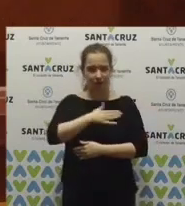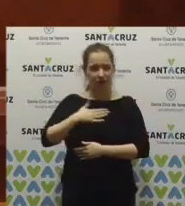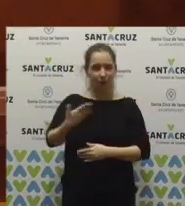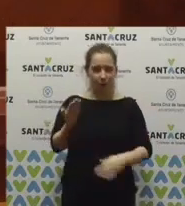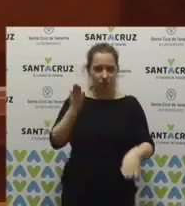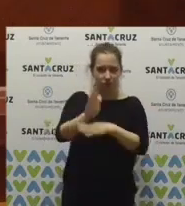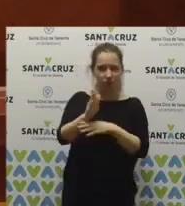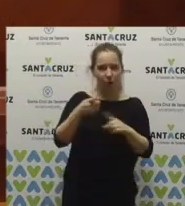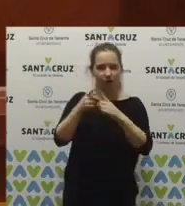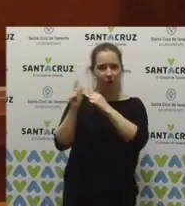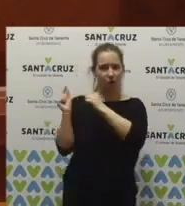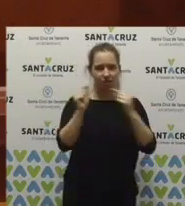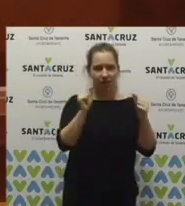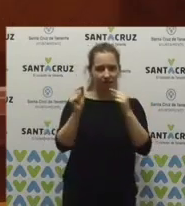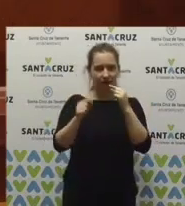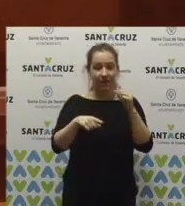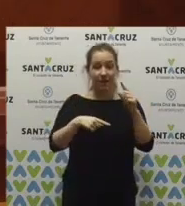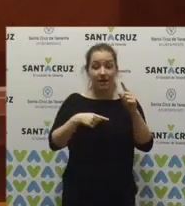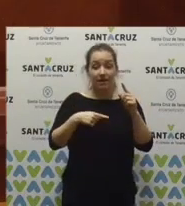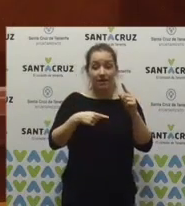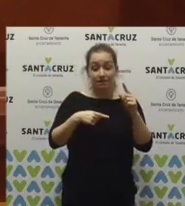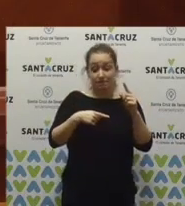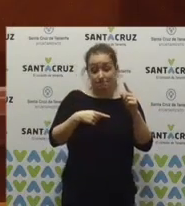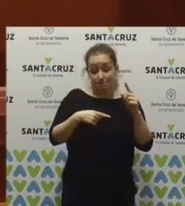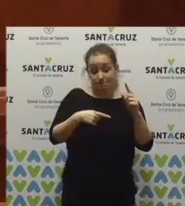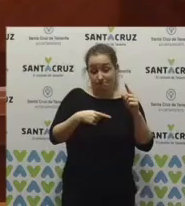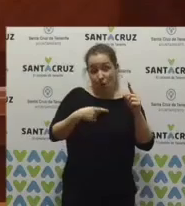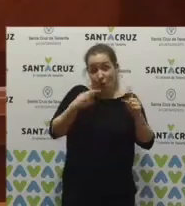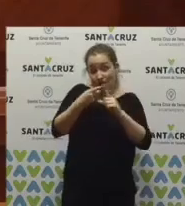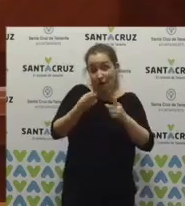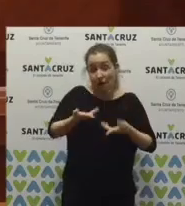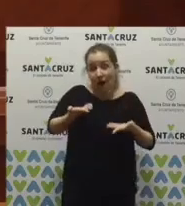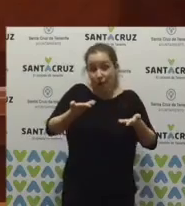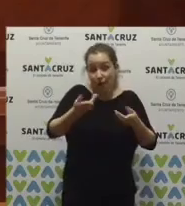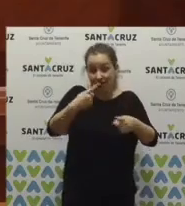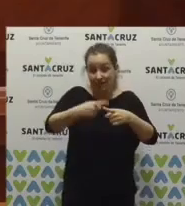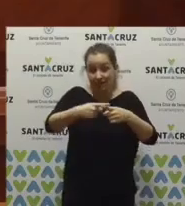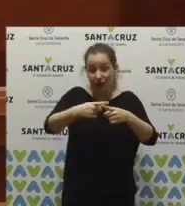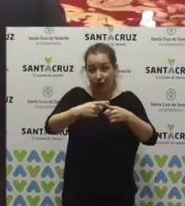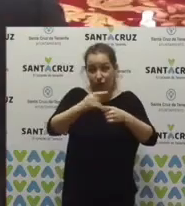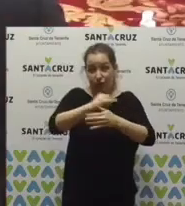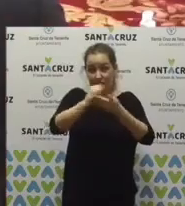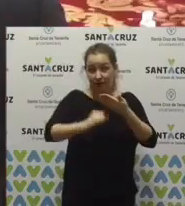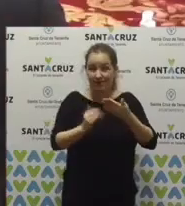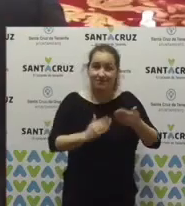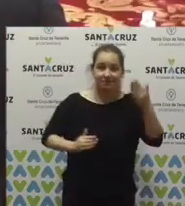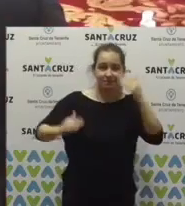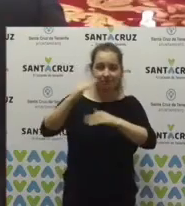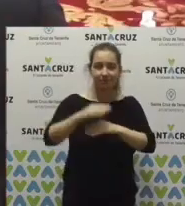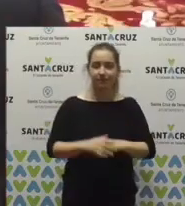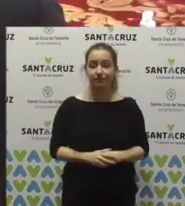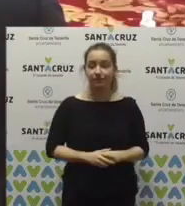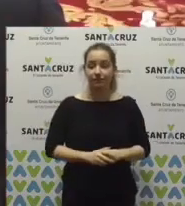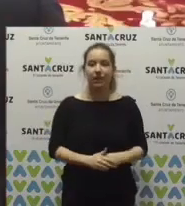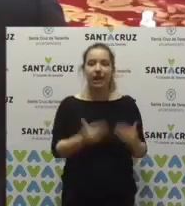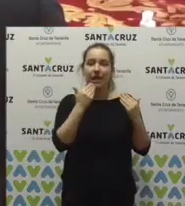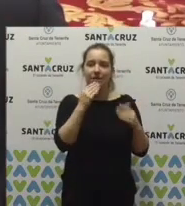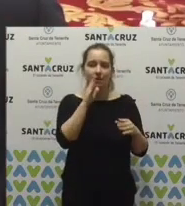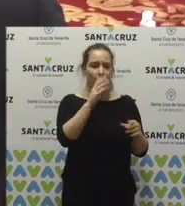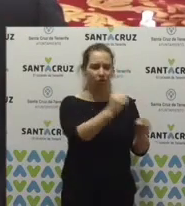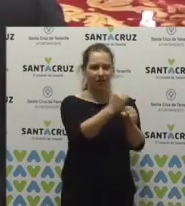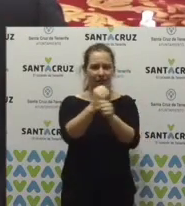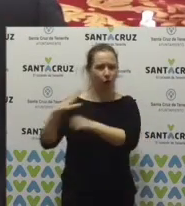para ayudar a sacar a santacruz de esta crisis no obstante por supuesto que esto trabaja donde todos destacando la labor